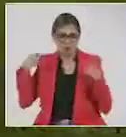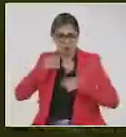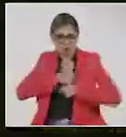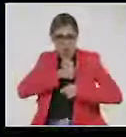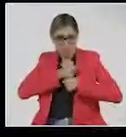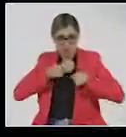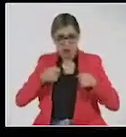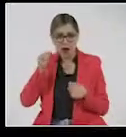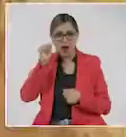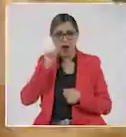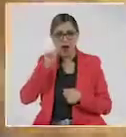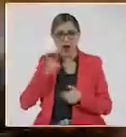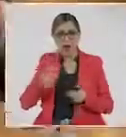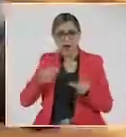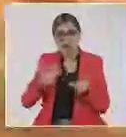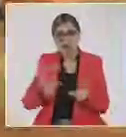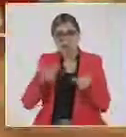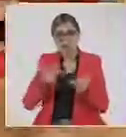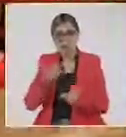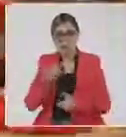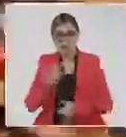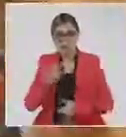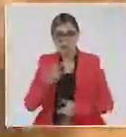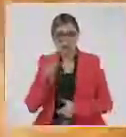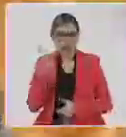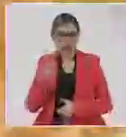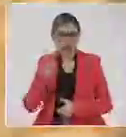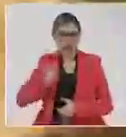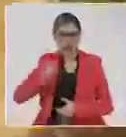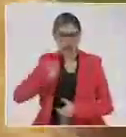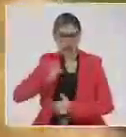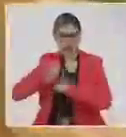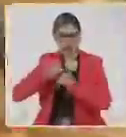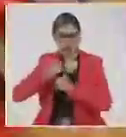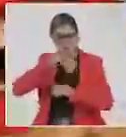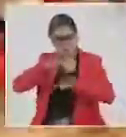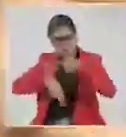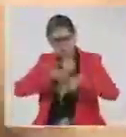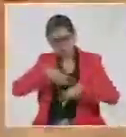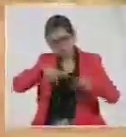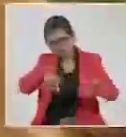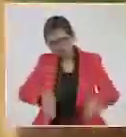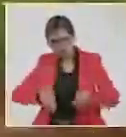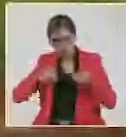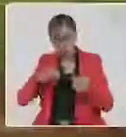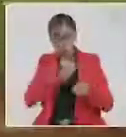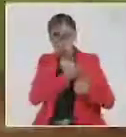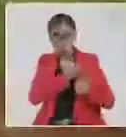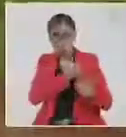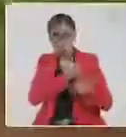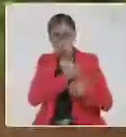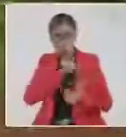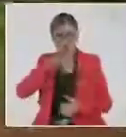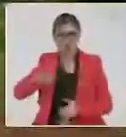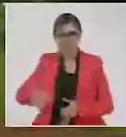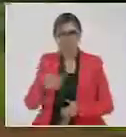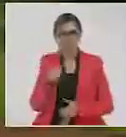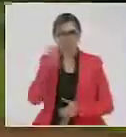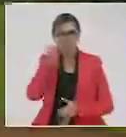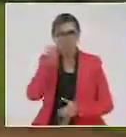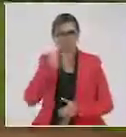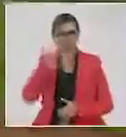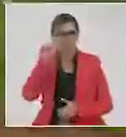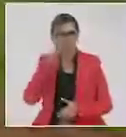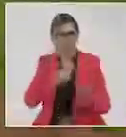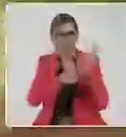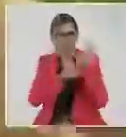Galán, sí, pues iba a pedir, a recoger a las zonas militares, y pues que demuestran que son guerreros y sirven precisamente